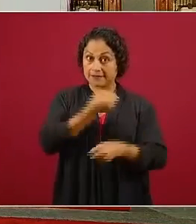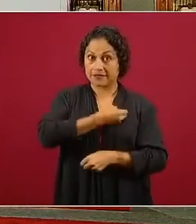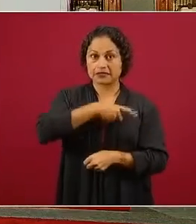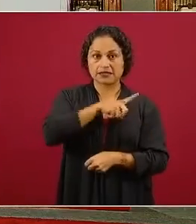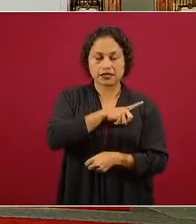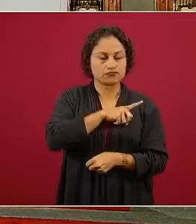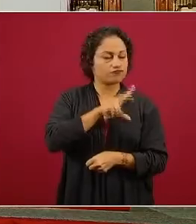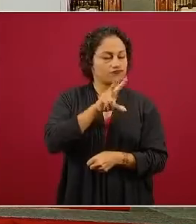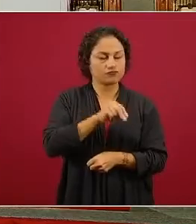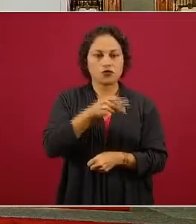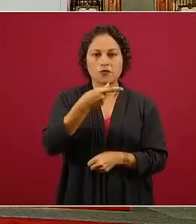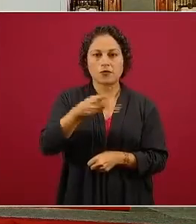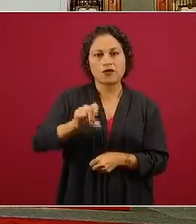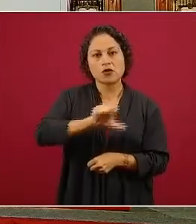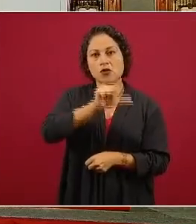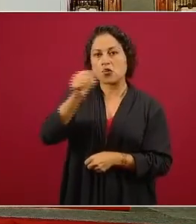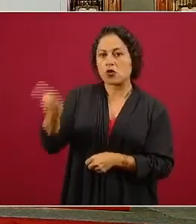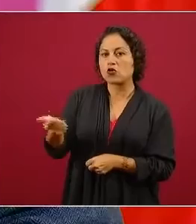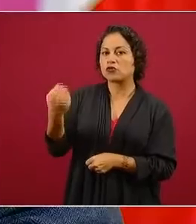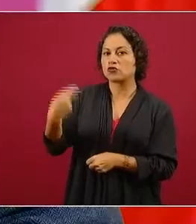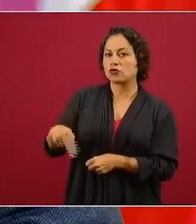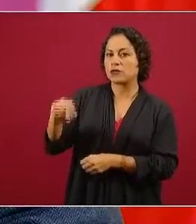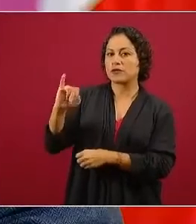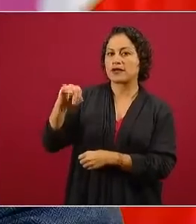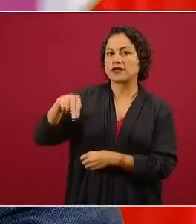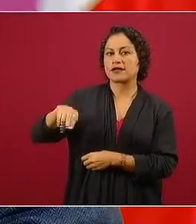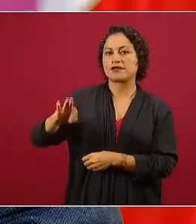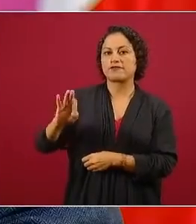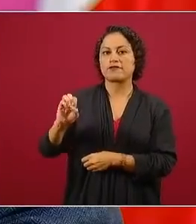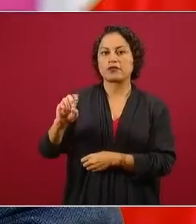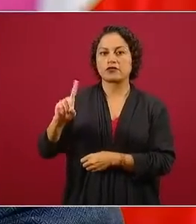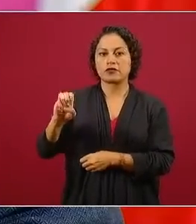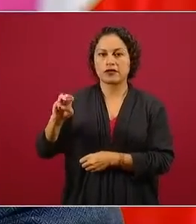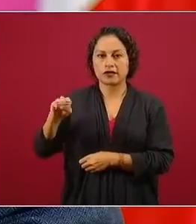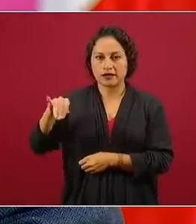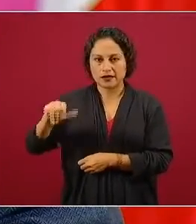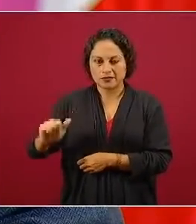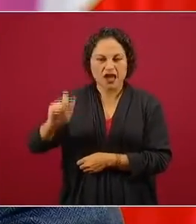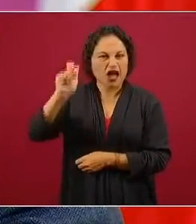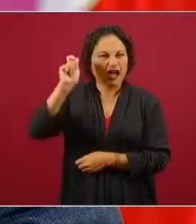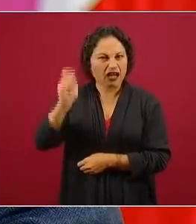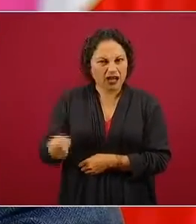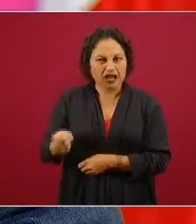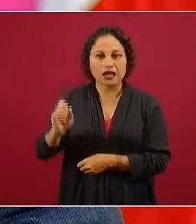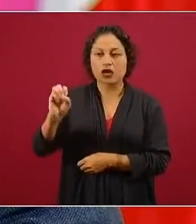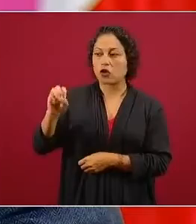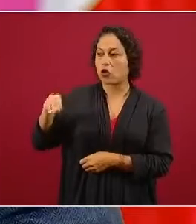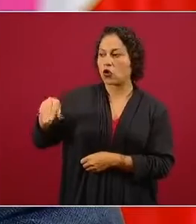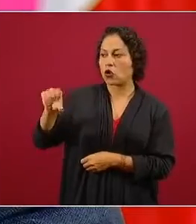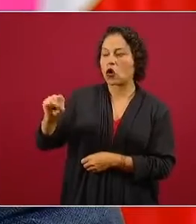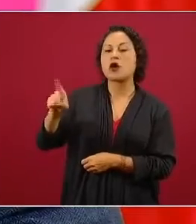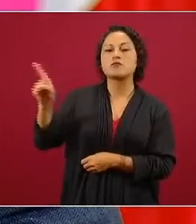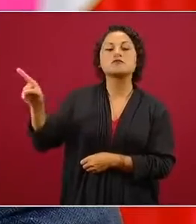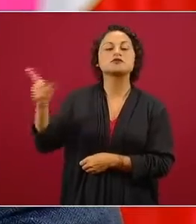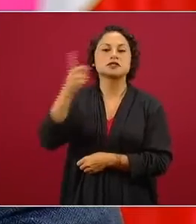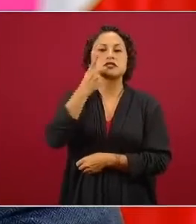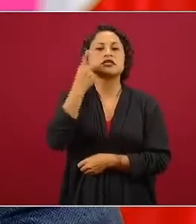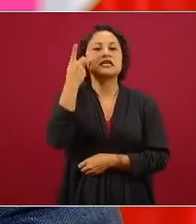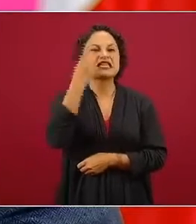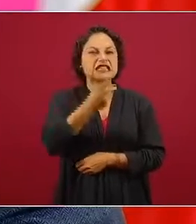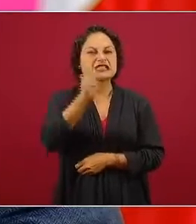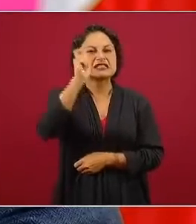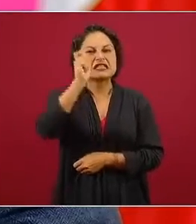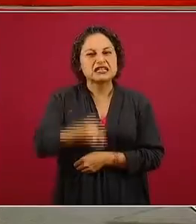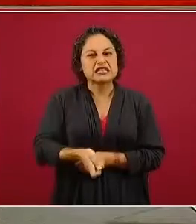fenómeno de la infodemia, un fenómeno catalogado por la Organización Mundial de la Salud como